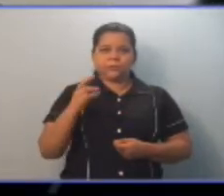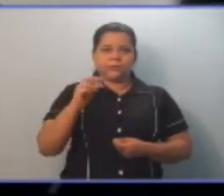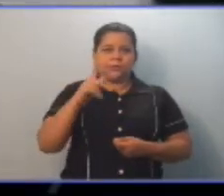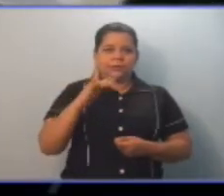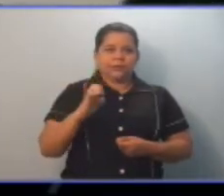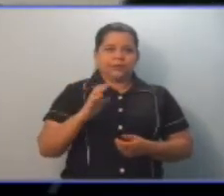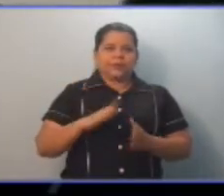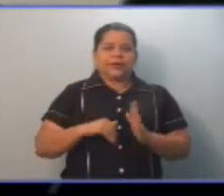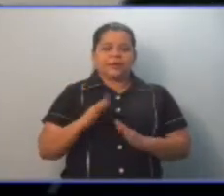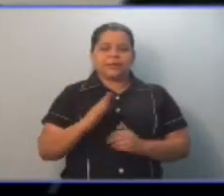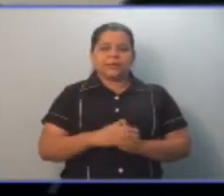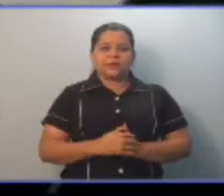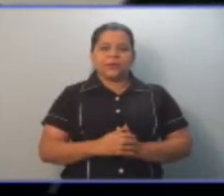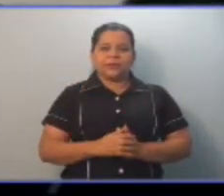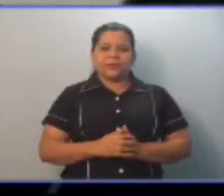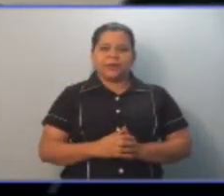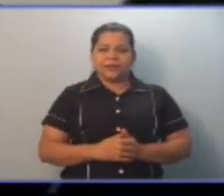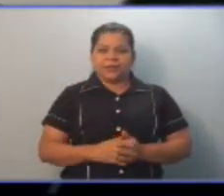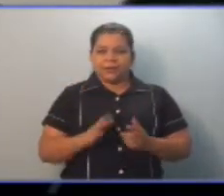independiente.